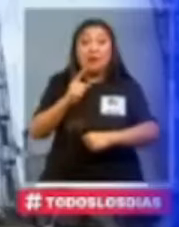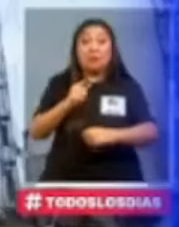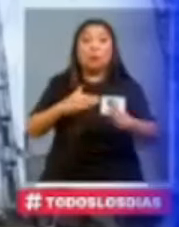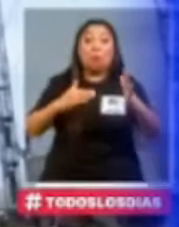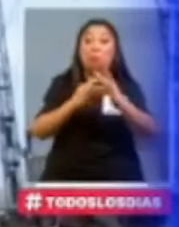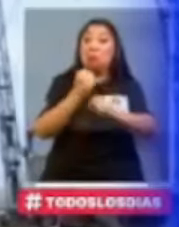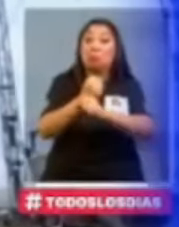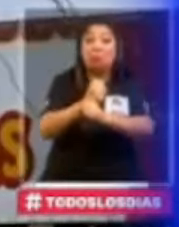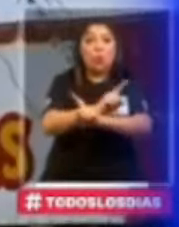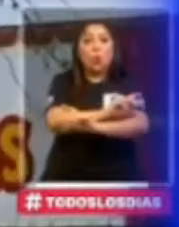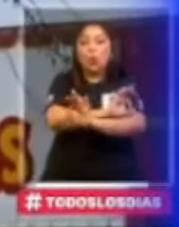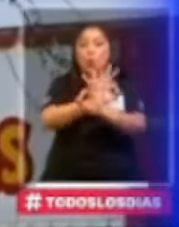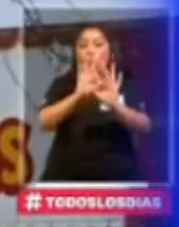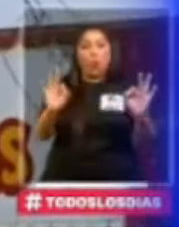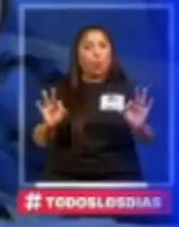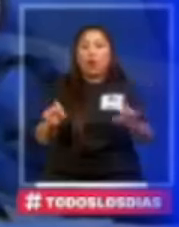función con todo ese dolor.